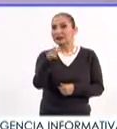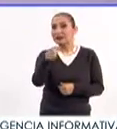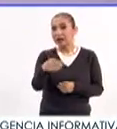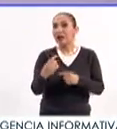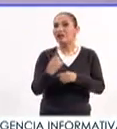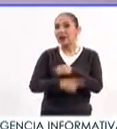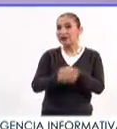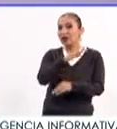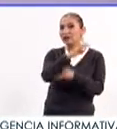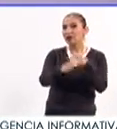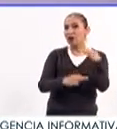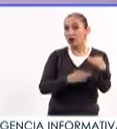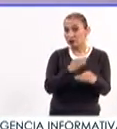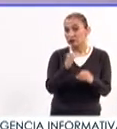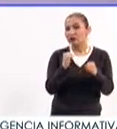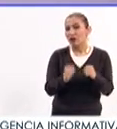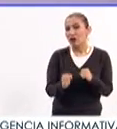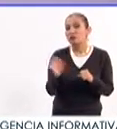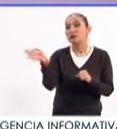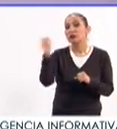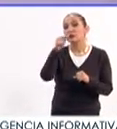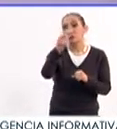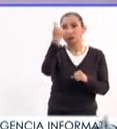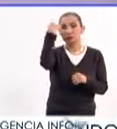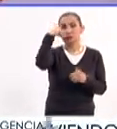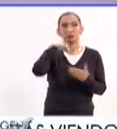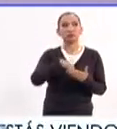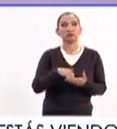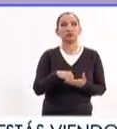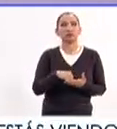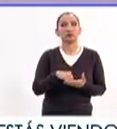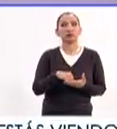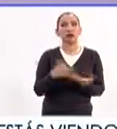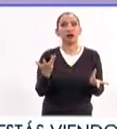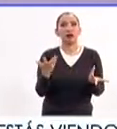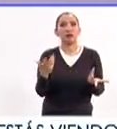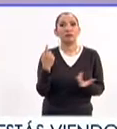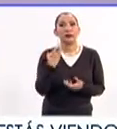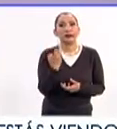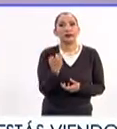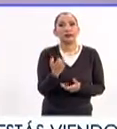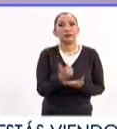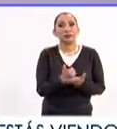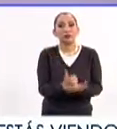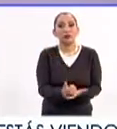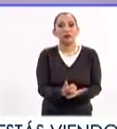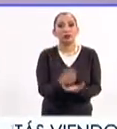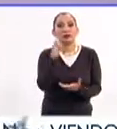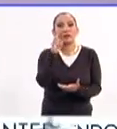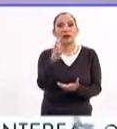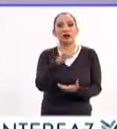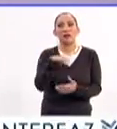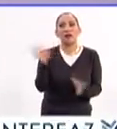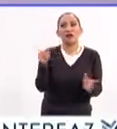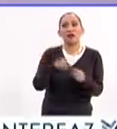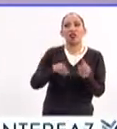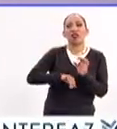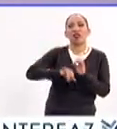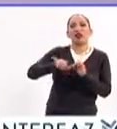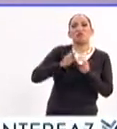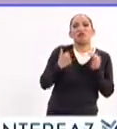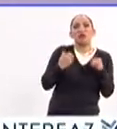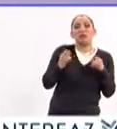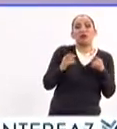nos afecta directamente, seguramente tal vez te estás preguntando, ¿qué podemos hacer al respecto? Esto que se ve tan lejano. Pues según